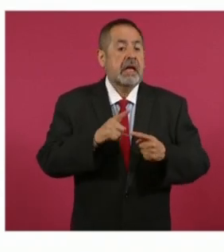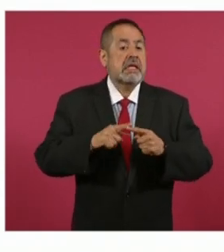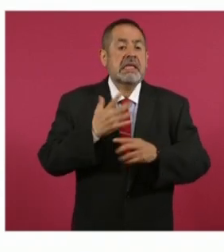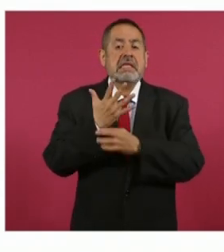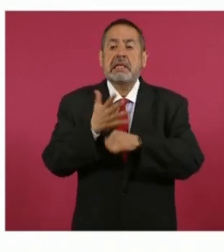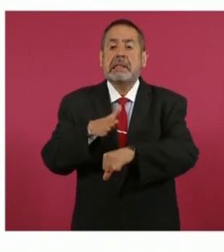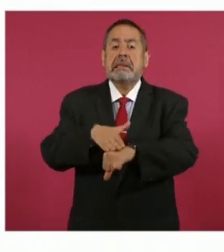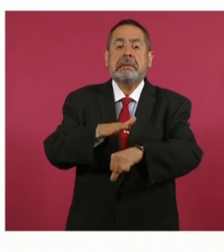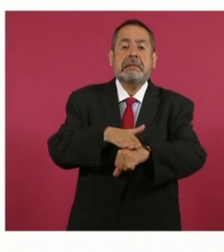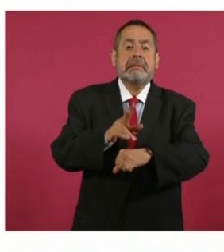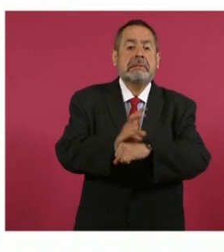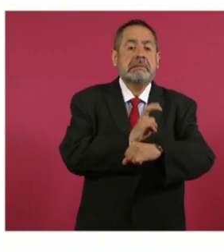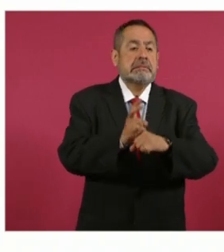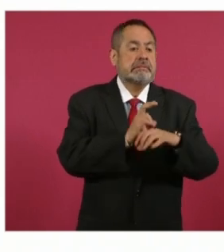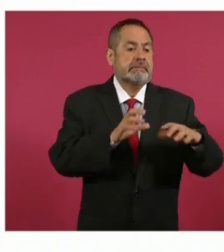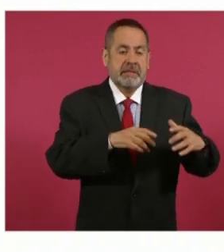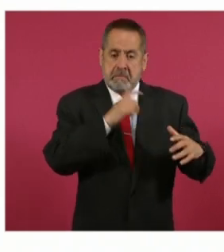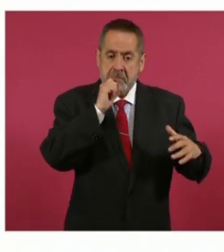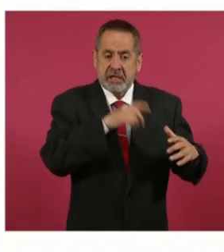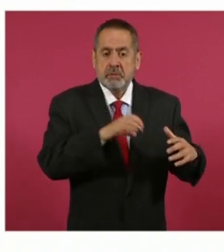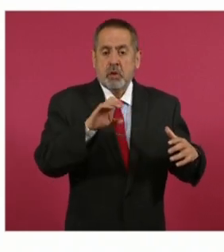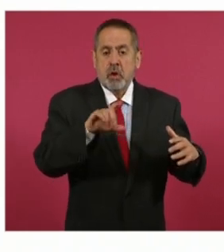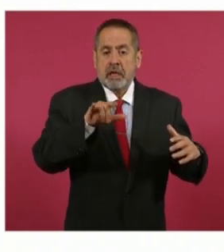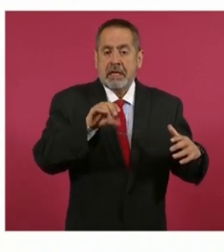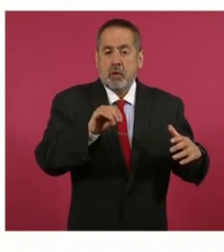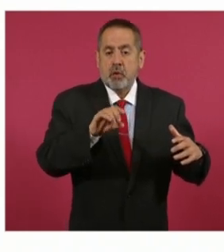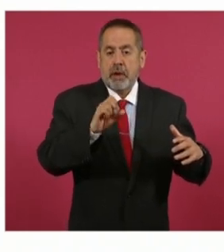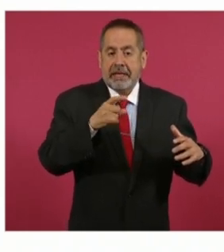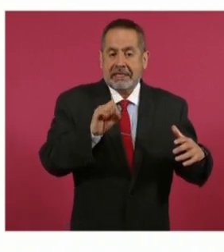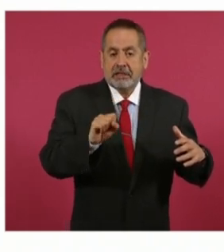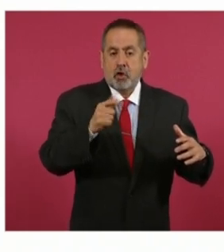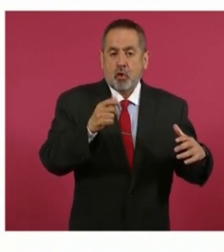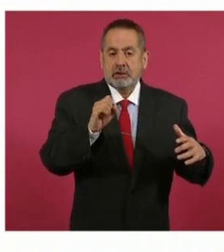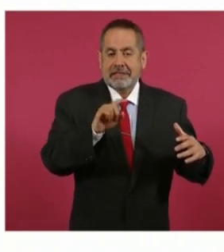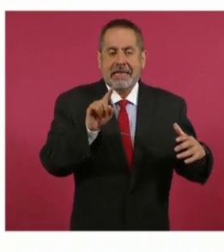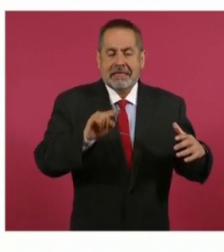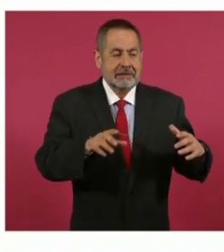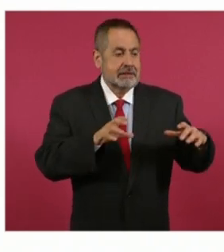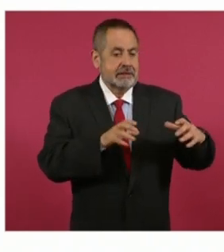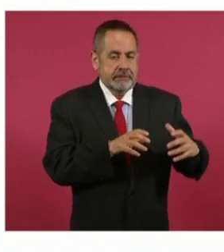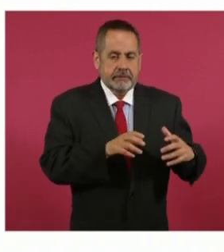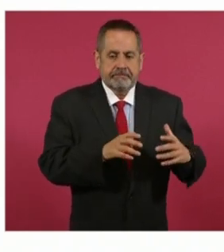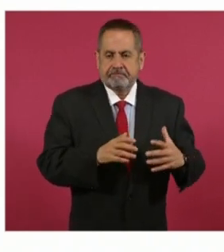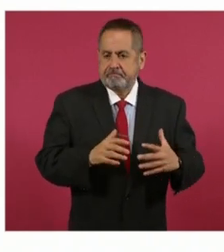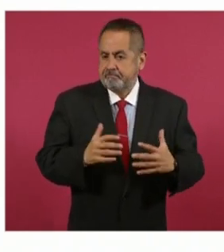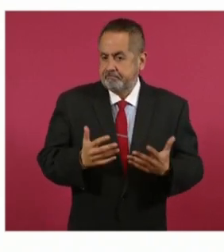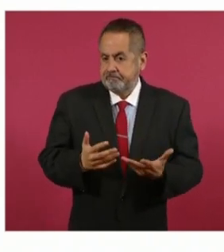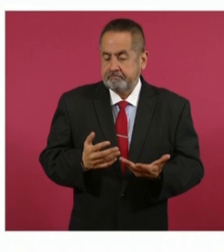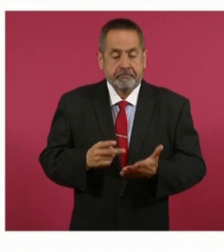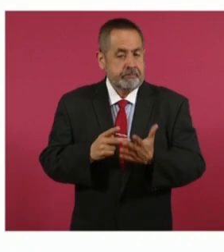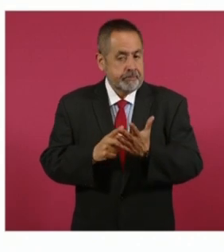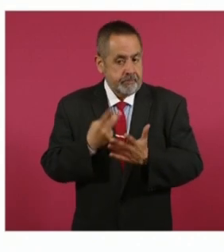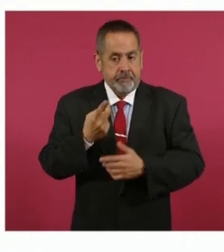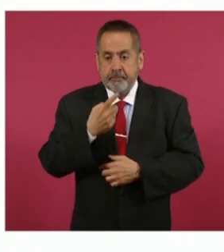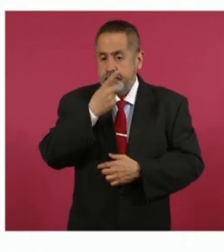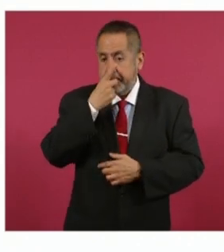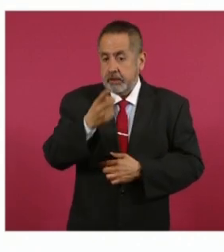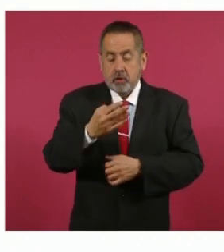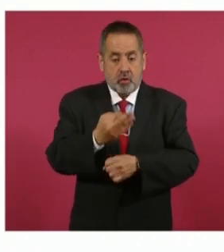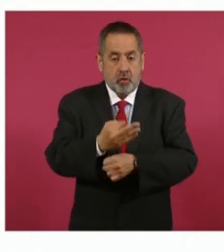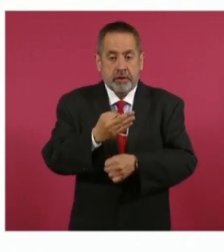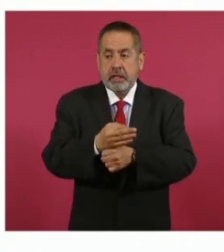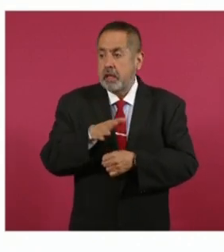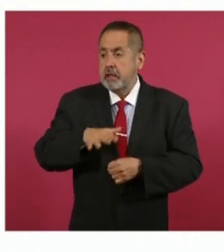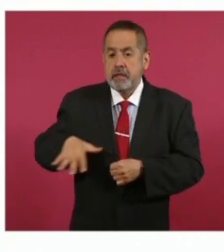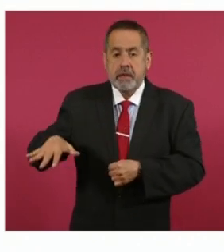olvidemos, tampoco fue Claudio X. González. Pero decir, reiterar, hoy la estrategia